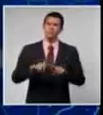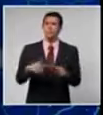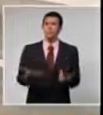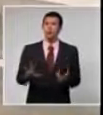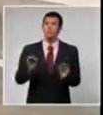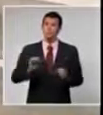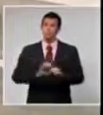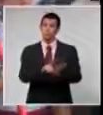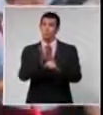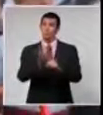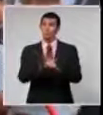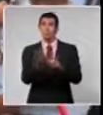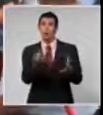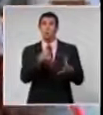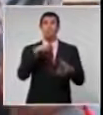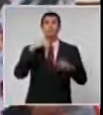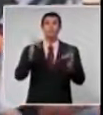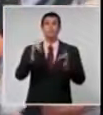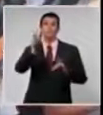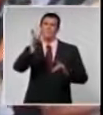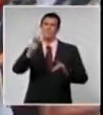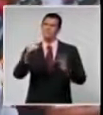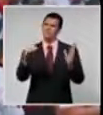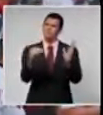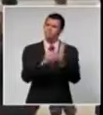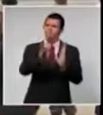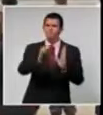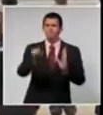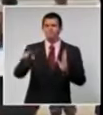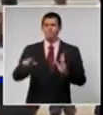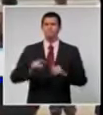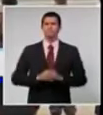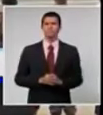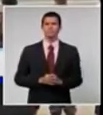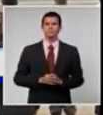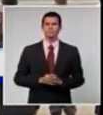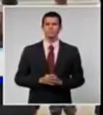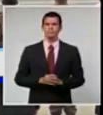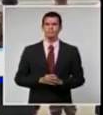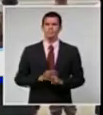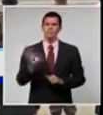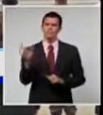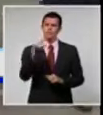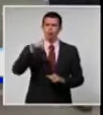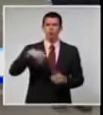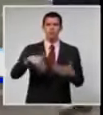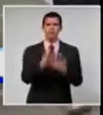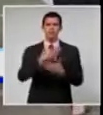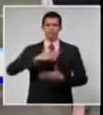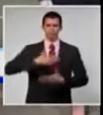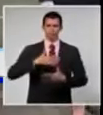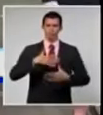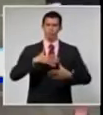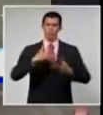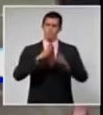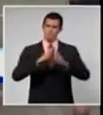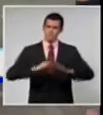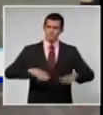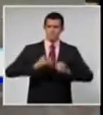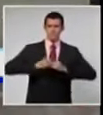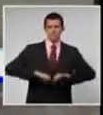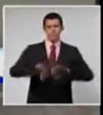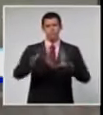30.000 personas. A la ceremonia en los Campos Elíseos fueron invitados 1.400 trabajadores de la salud, sector al que se dedica este